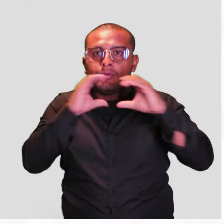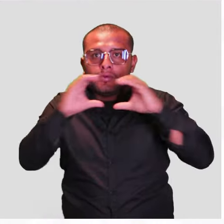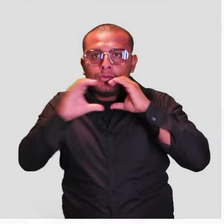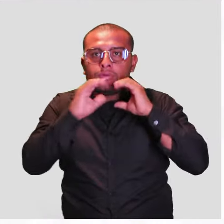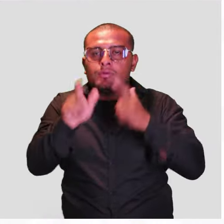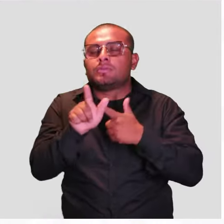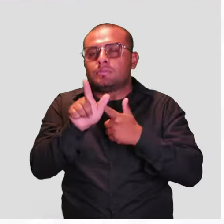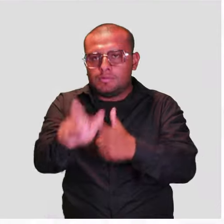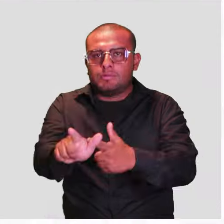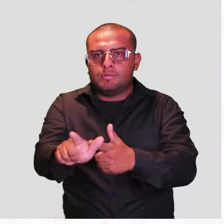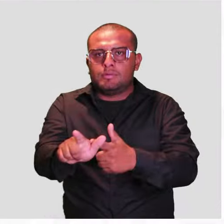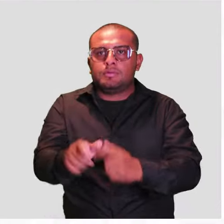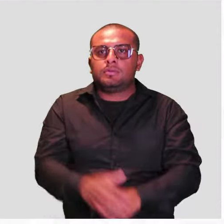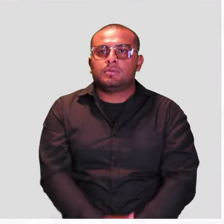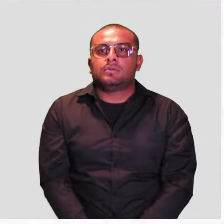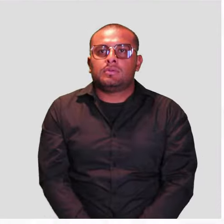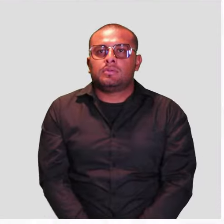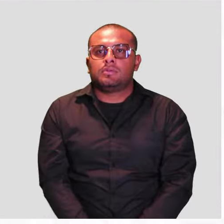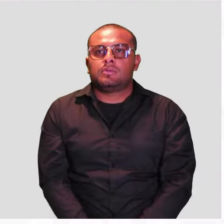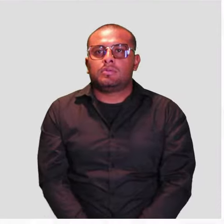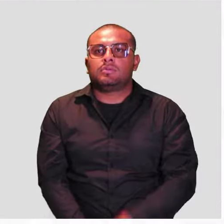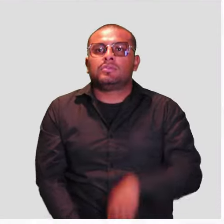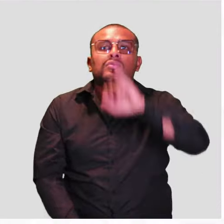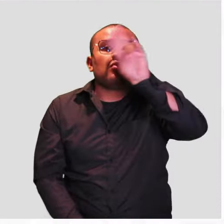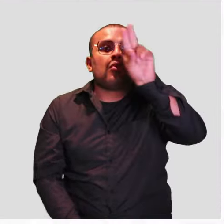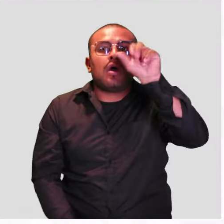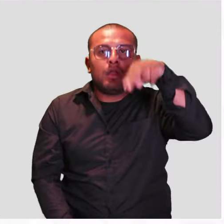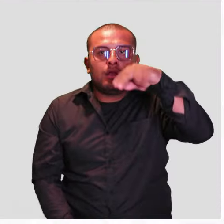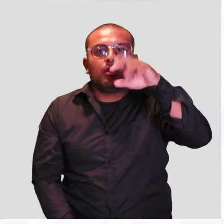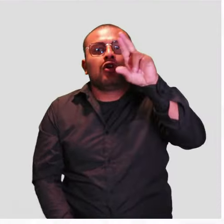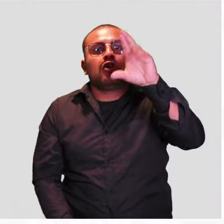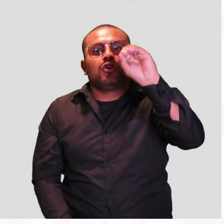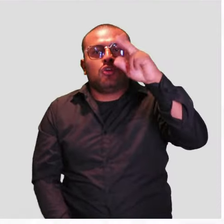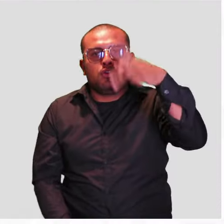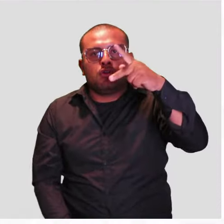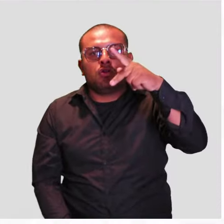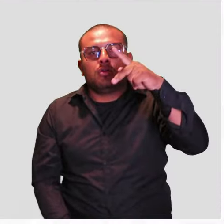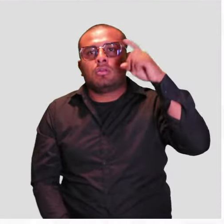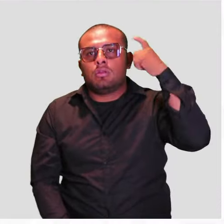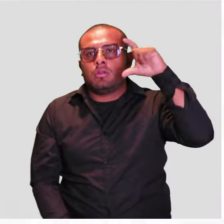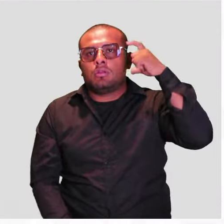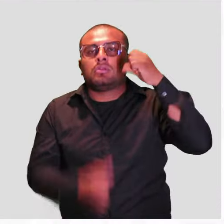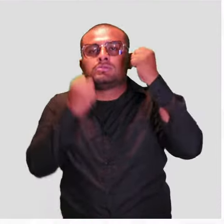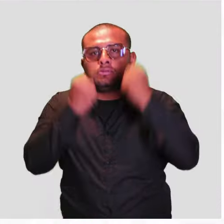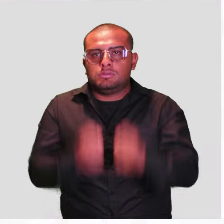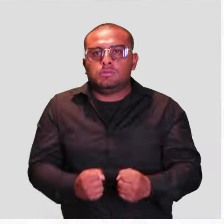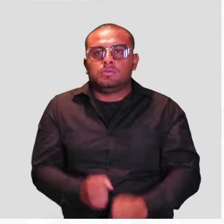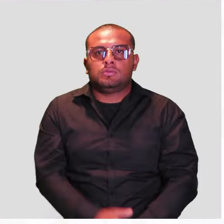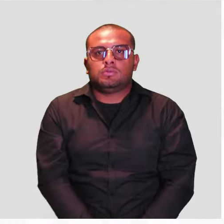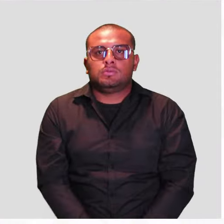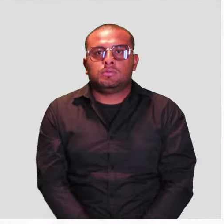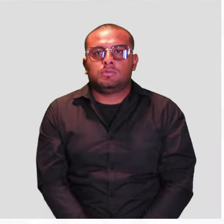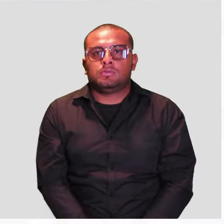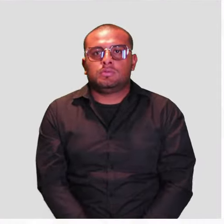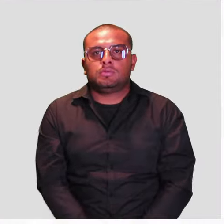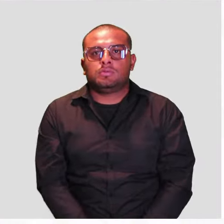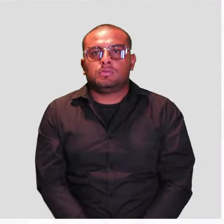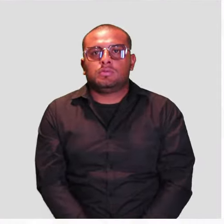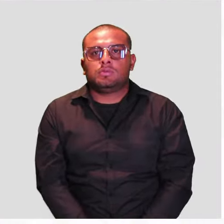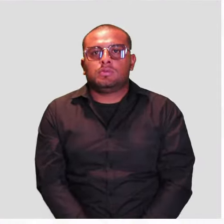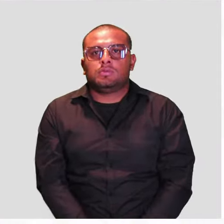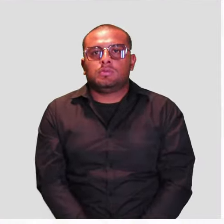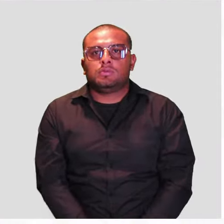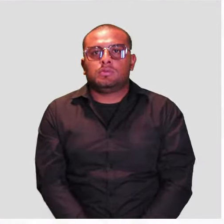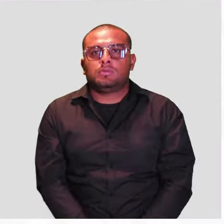el candidato Juan Rock, de Querétaro Seguro. Juan del Río. En la cuestión de la ecología,